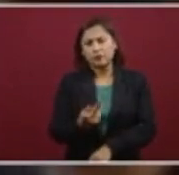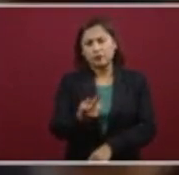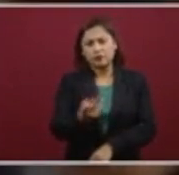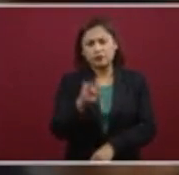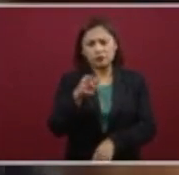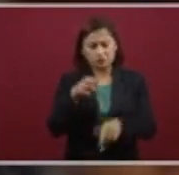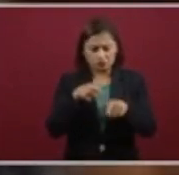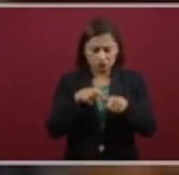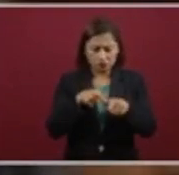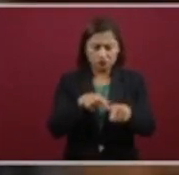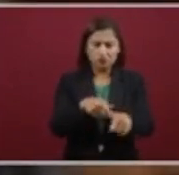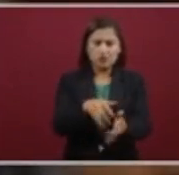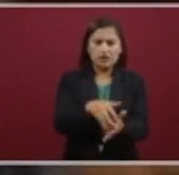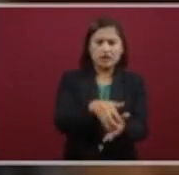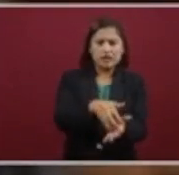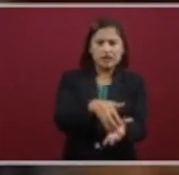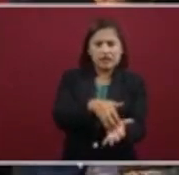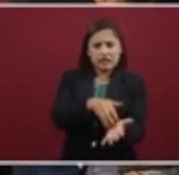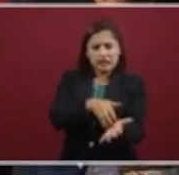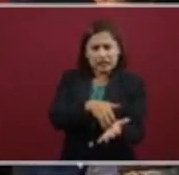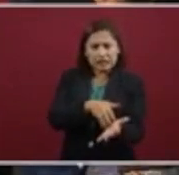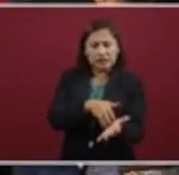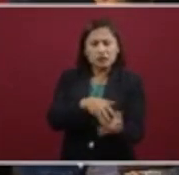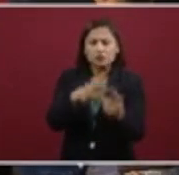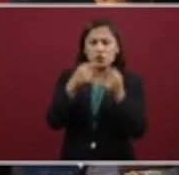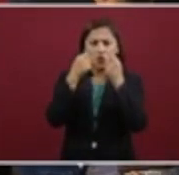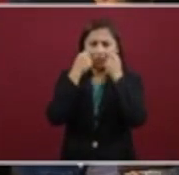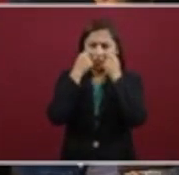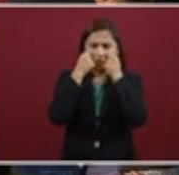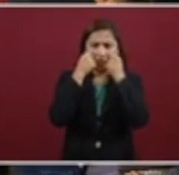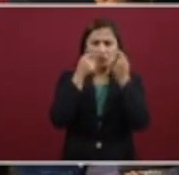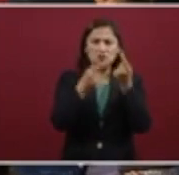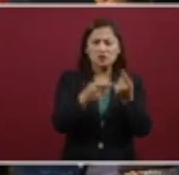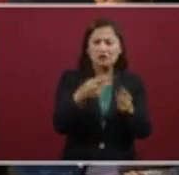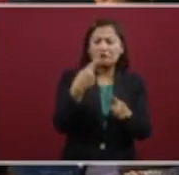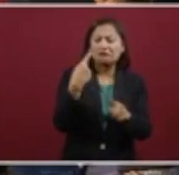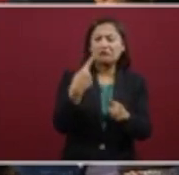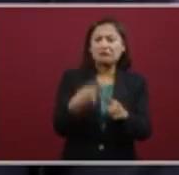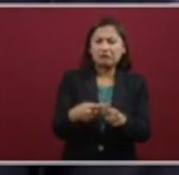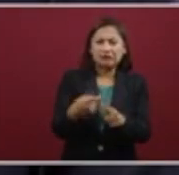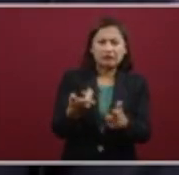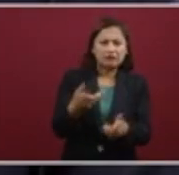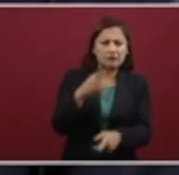austeridad republicana, caiga quien caiga? Y, presidente, saber